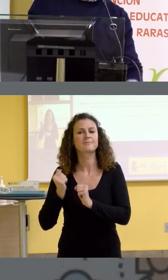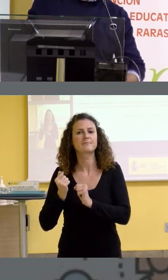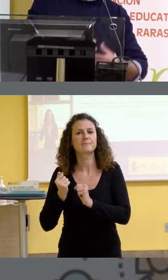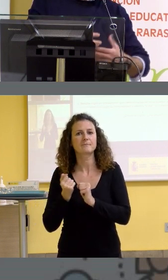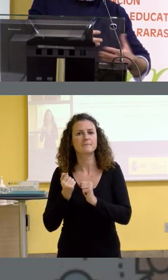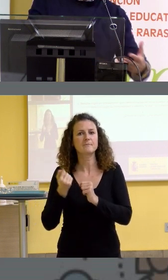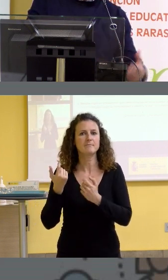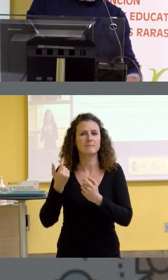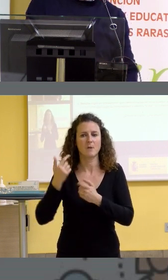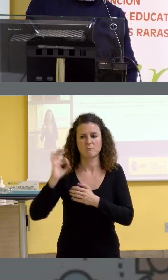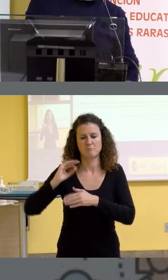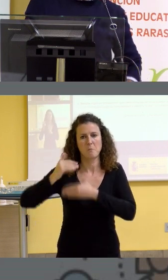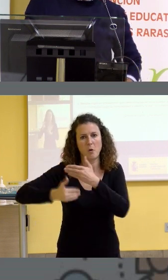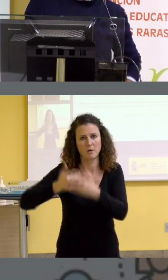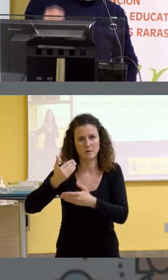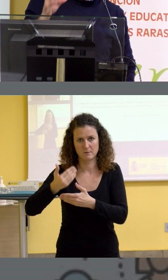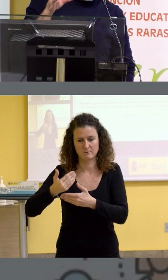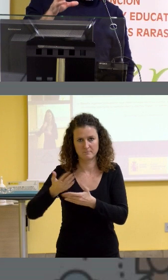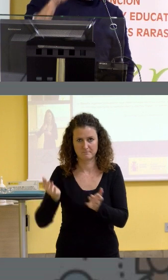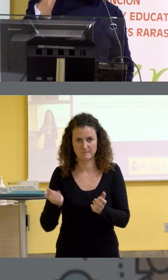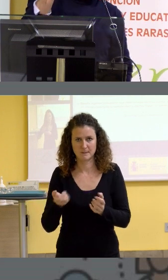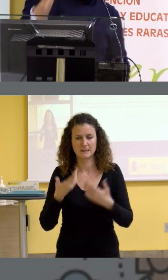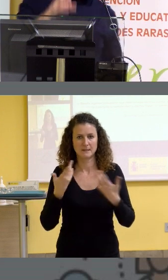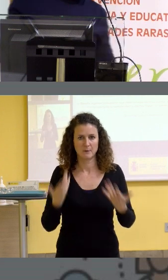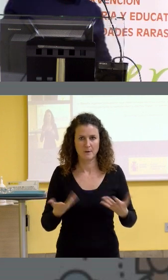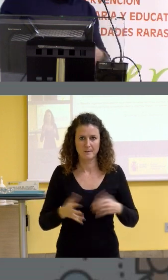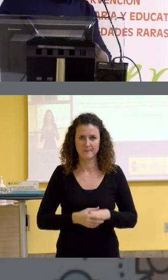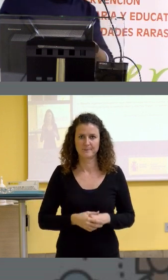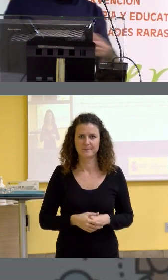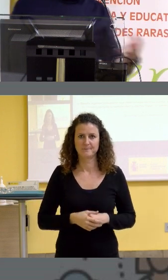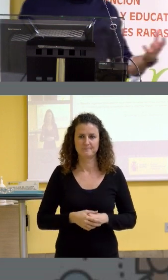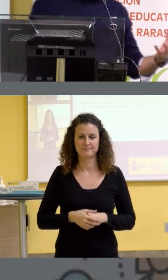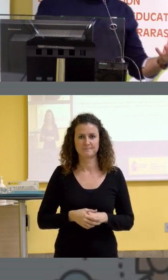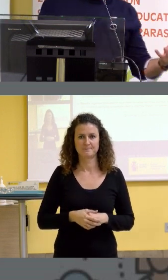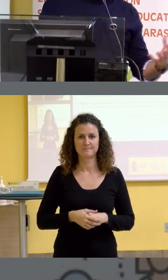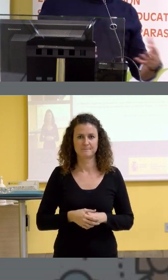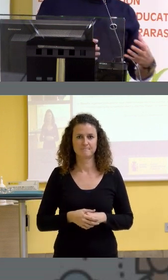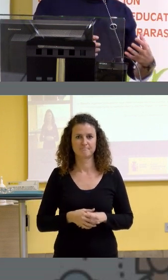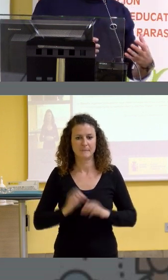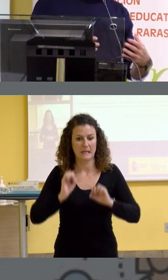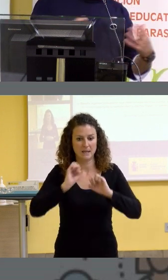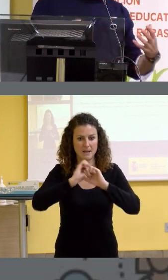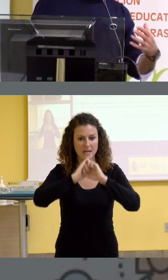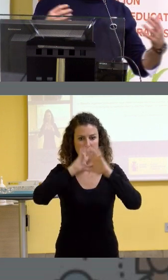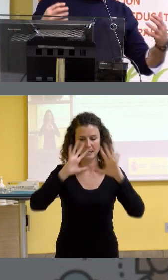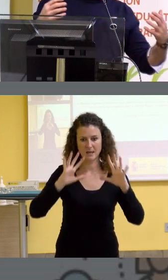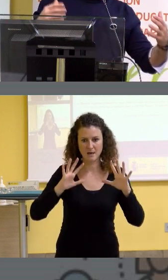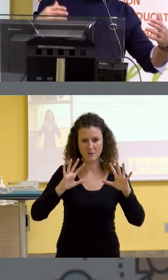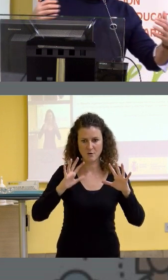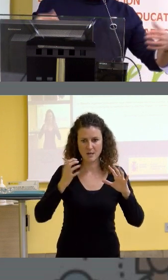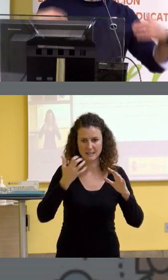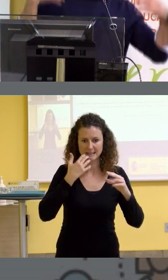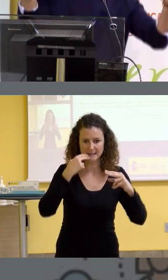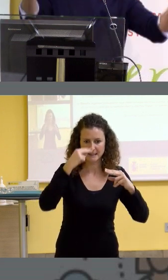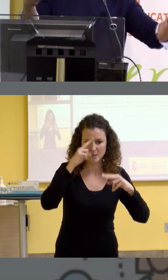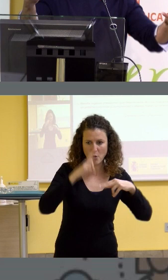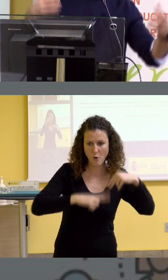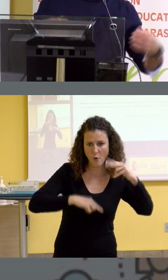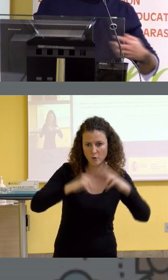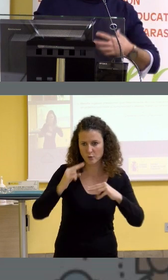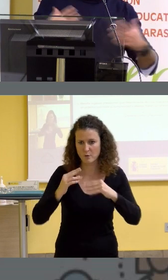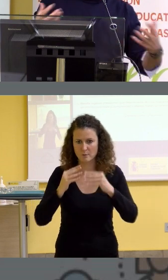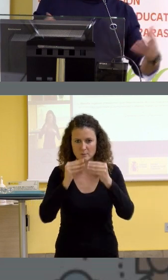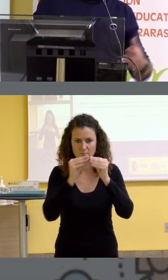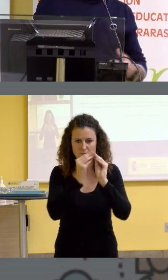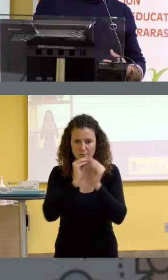un proceso progresivo. Entonces, es evidente que llegar a construir algo de lo que